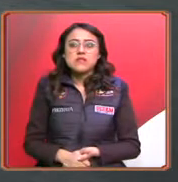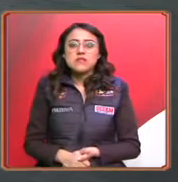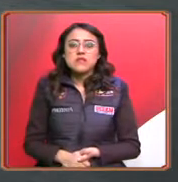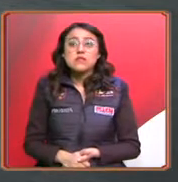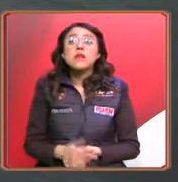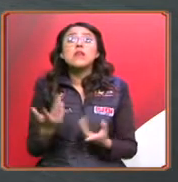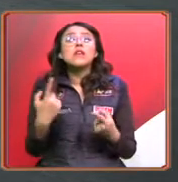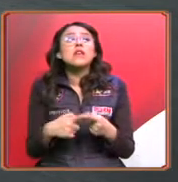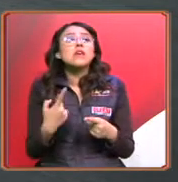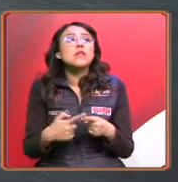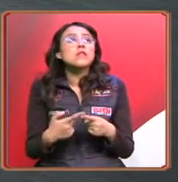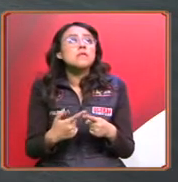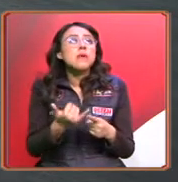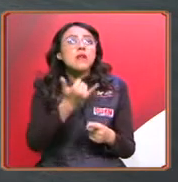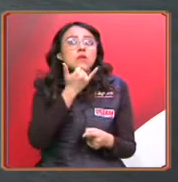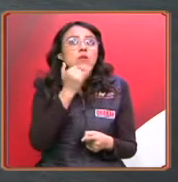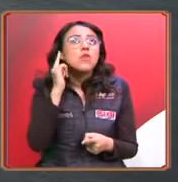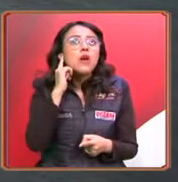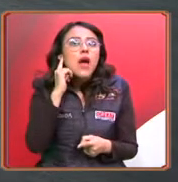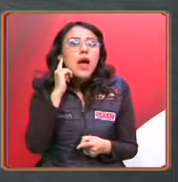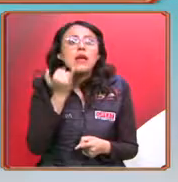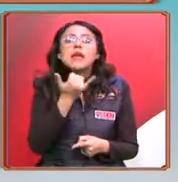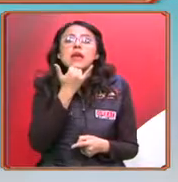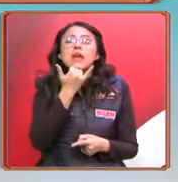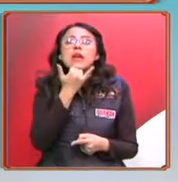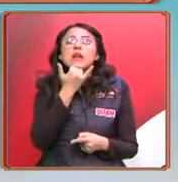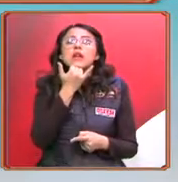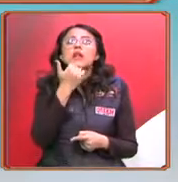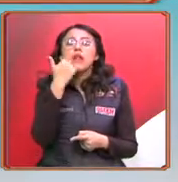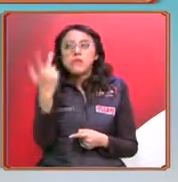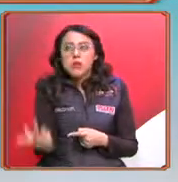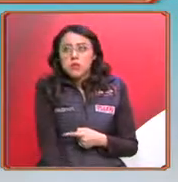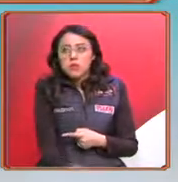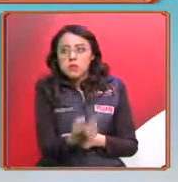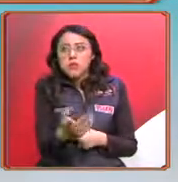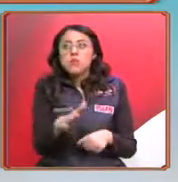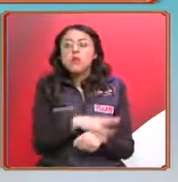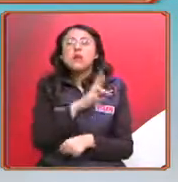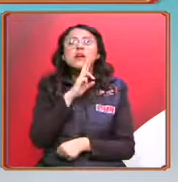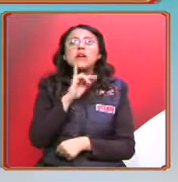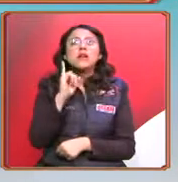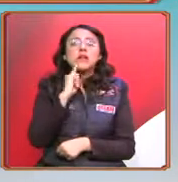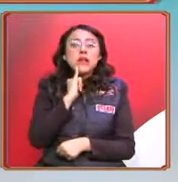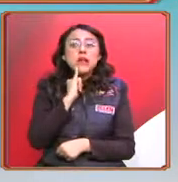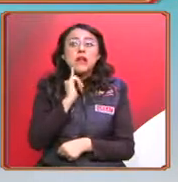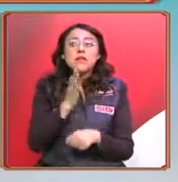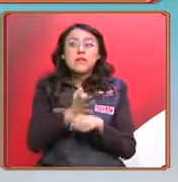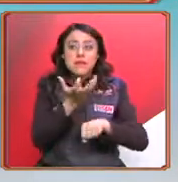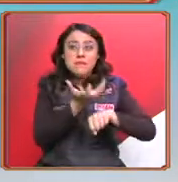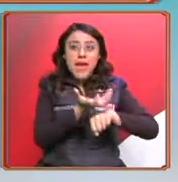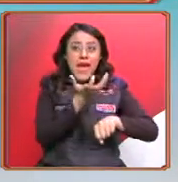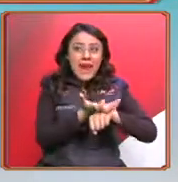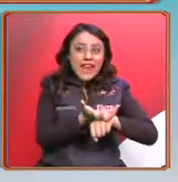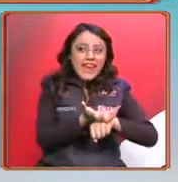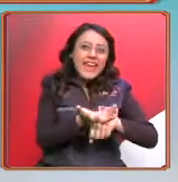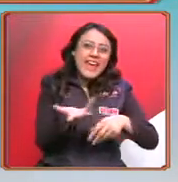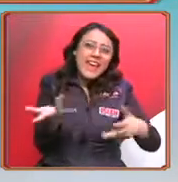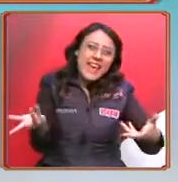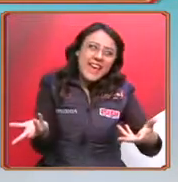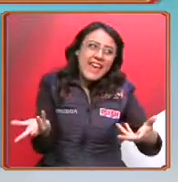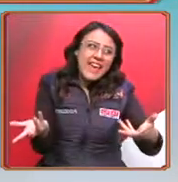¿Afuera? ¿Quién habló? A ver, oigo. Le iba a preguntar porque Renata está feliz porque es americanista, ¿no? Y ya